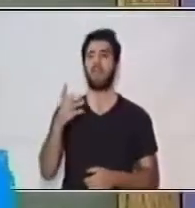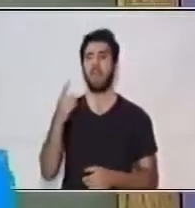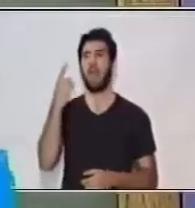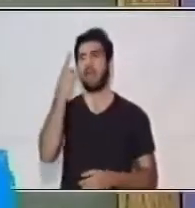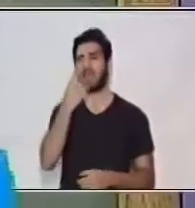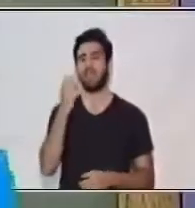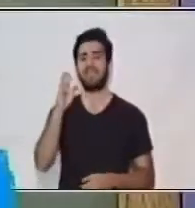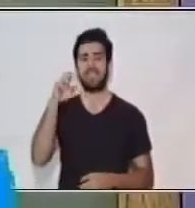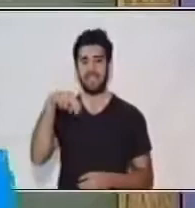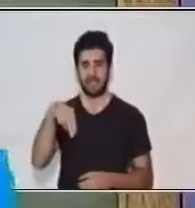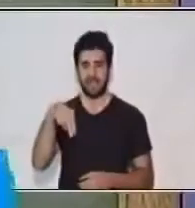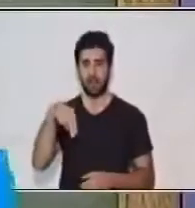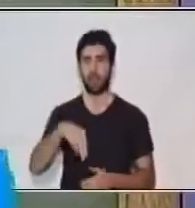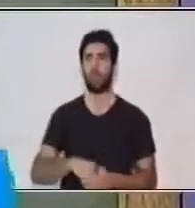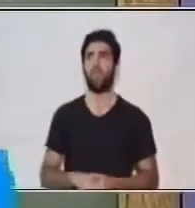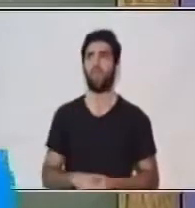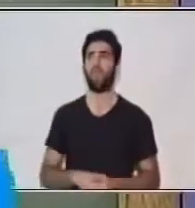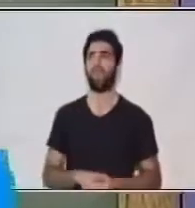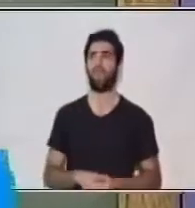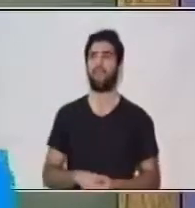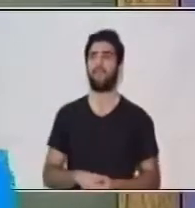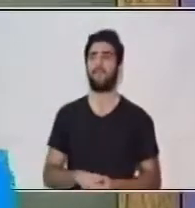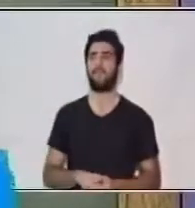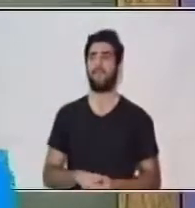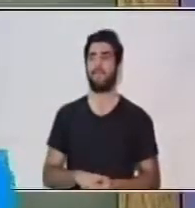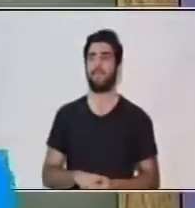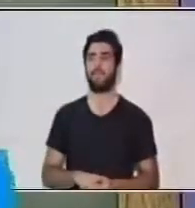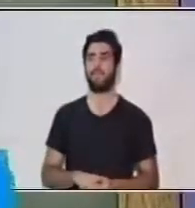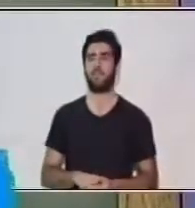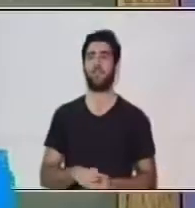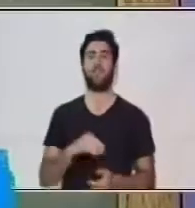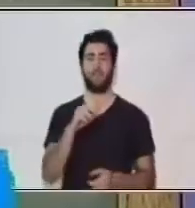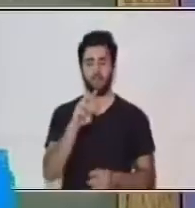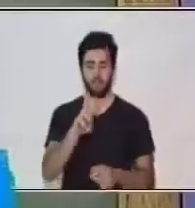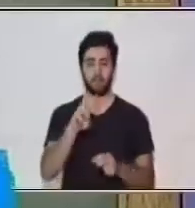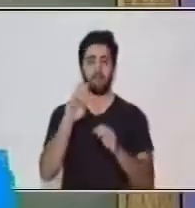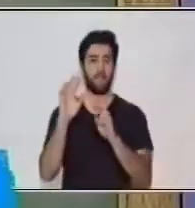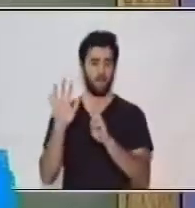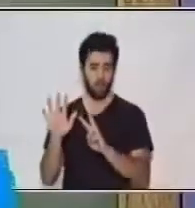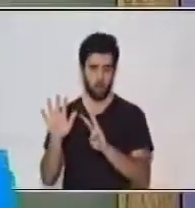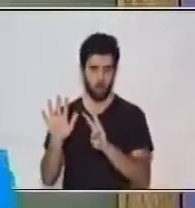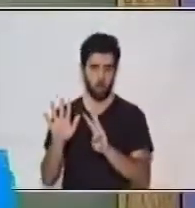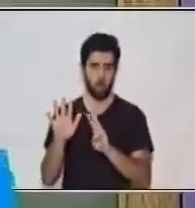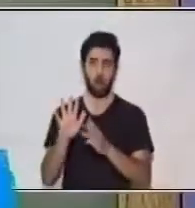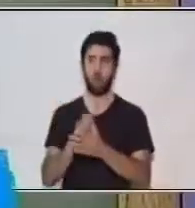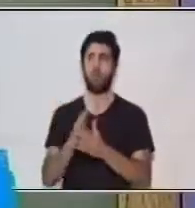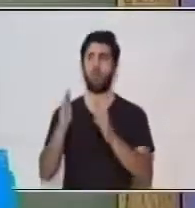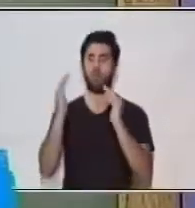seno. Seno de, otra vez, los 28 grados y nos estaría dando